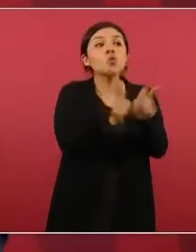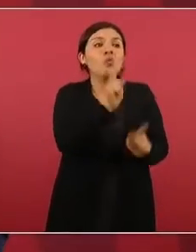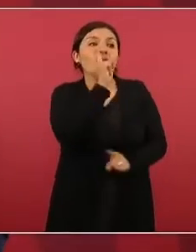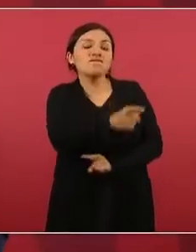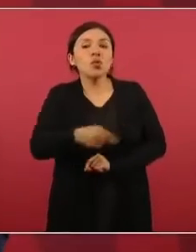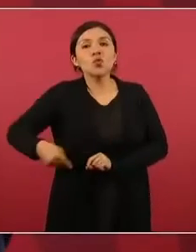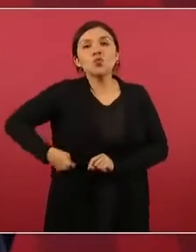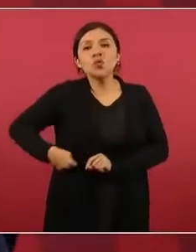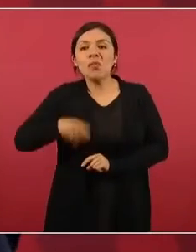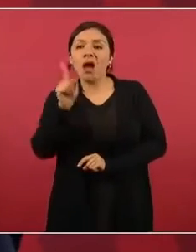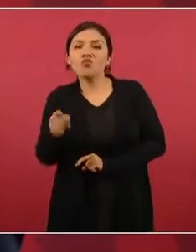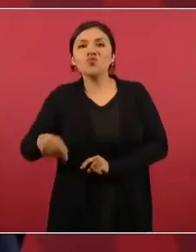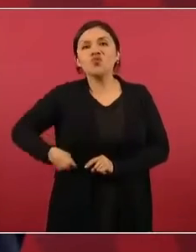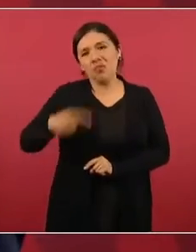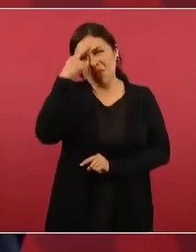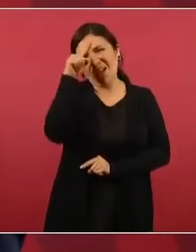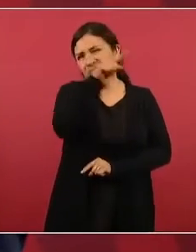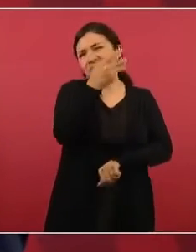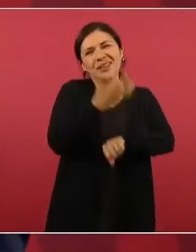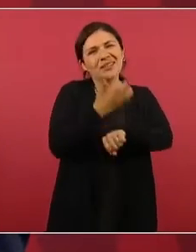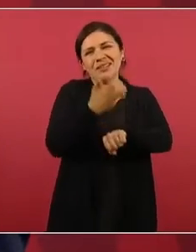de los de Estados Unidos.